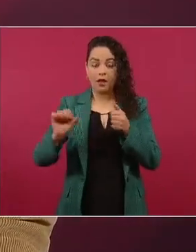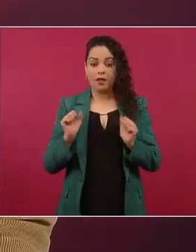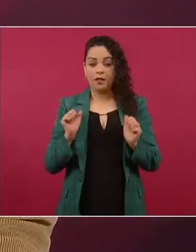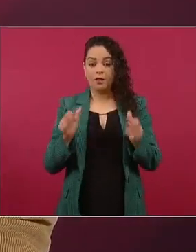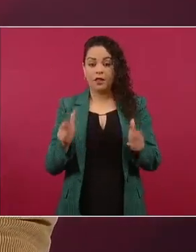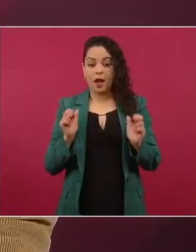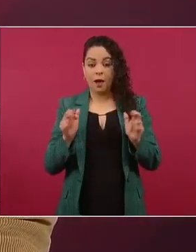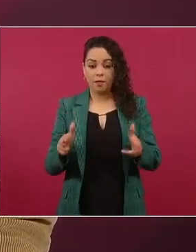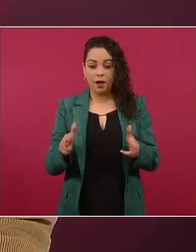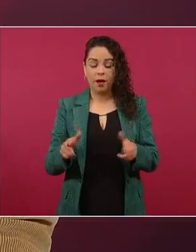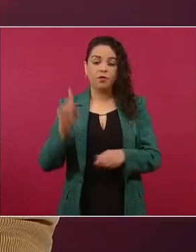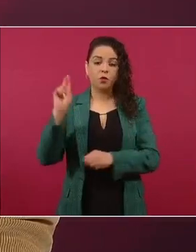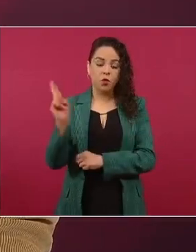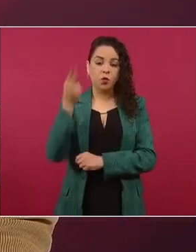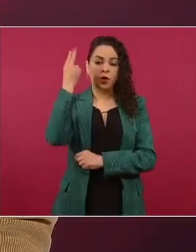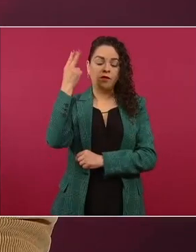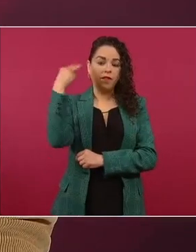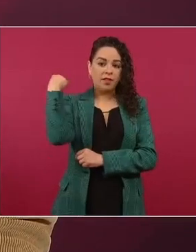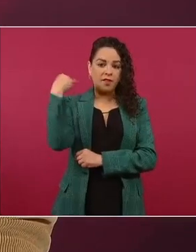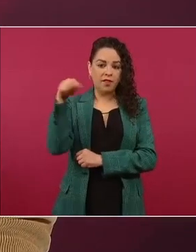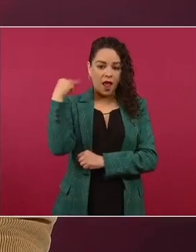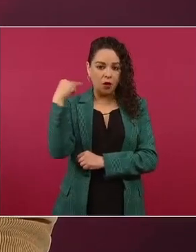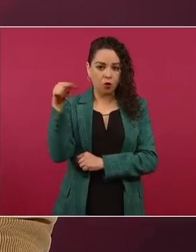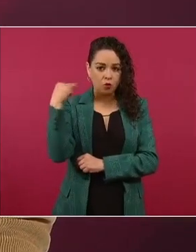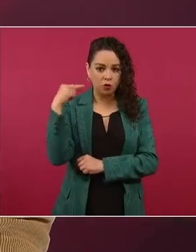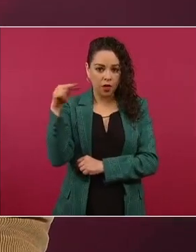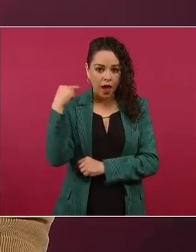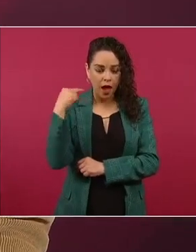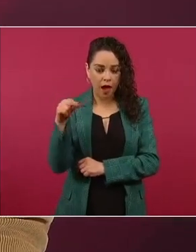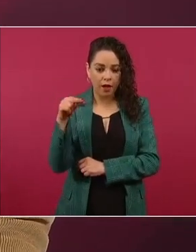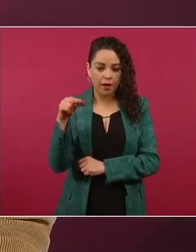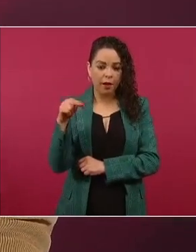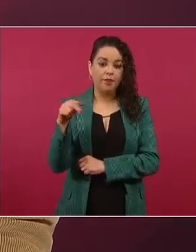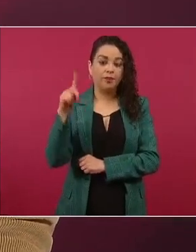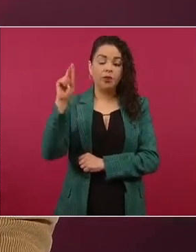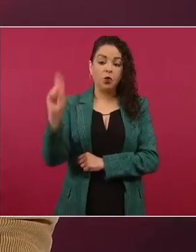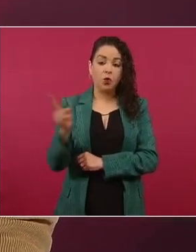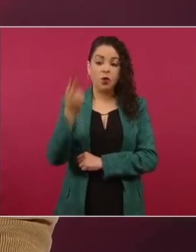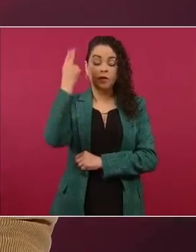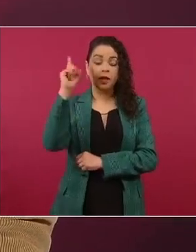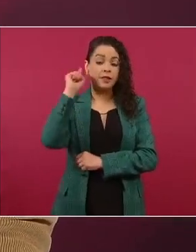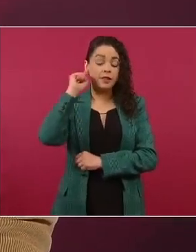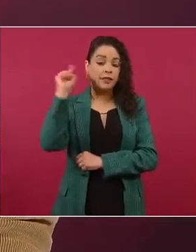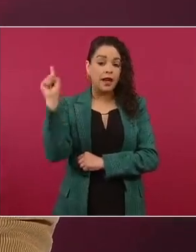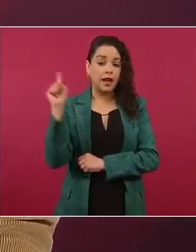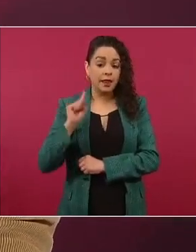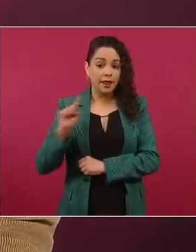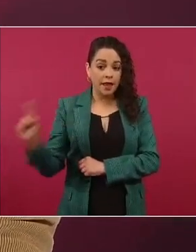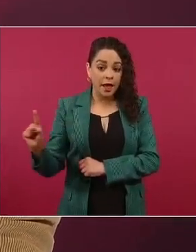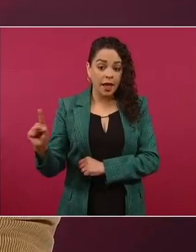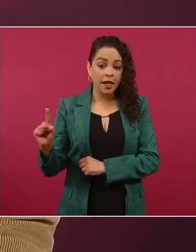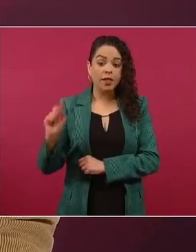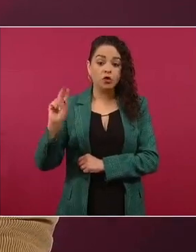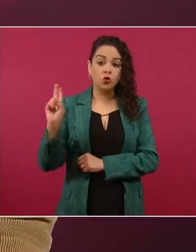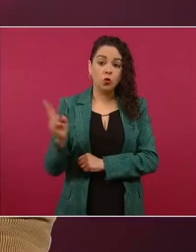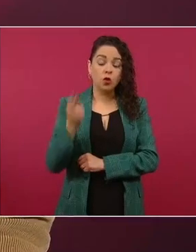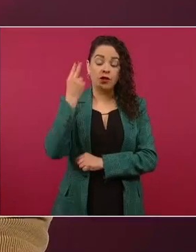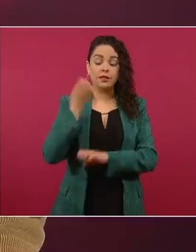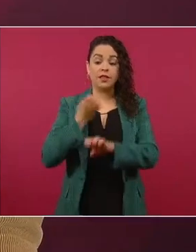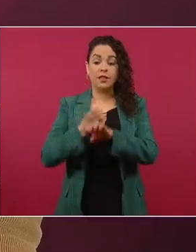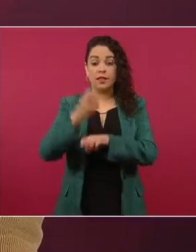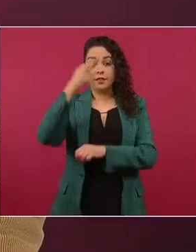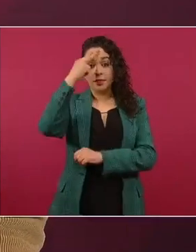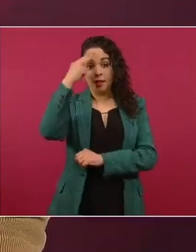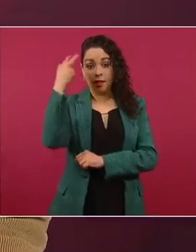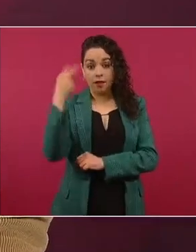la Universidad Veracruzana, la Universidad Autónoma de Zacatecas, la Universidad Autónoma del Estado de México y